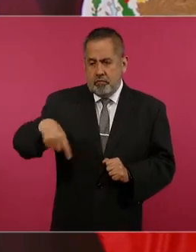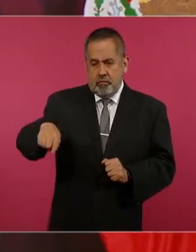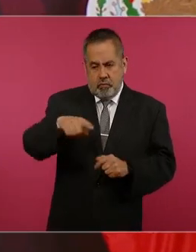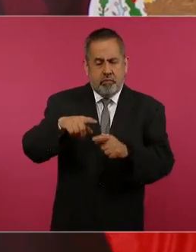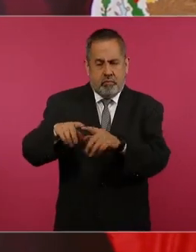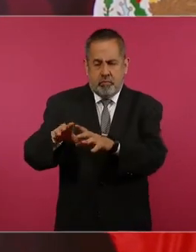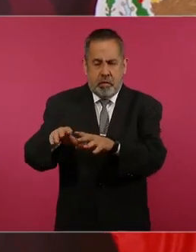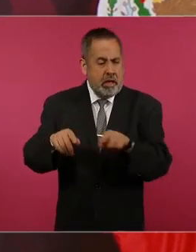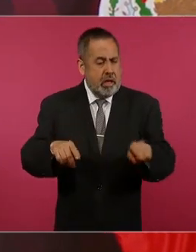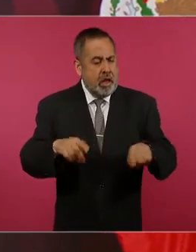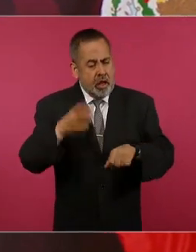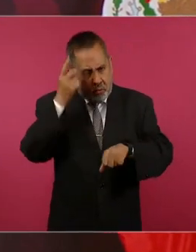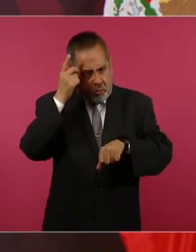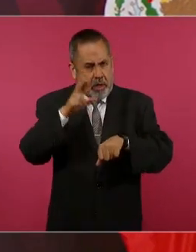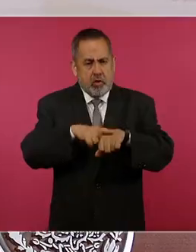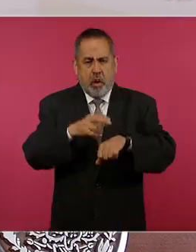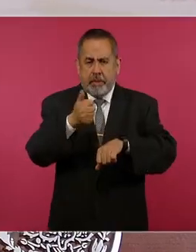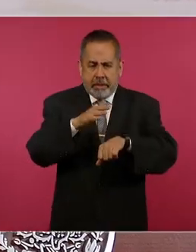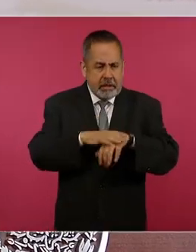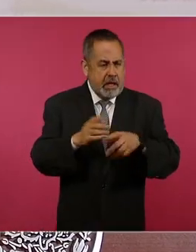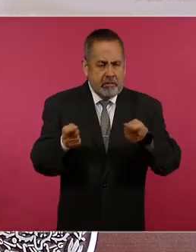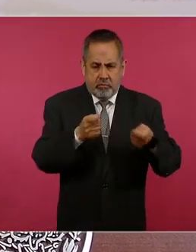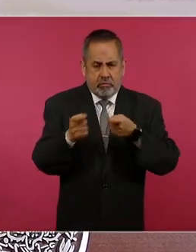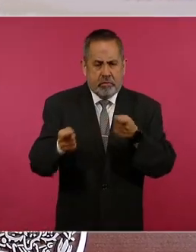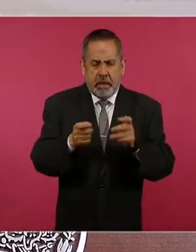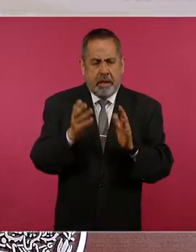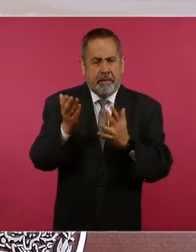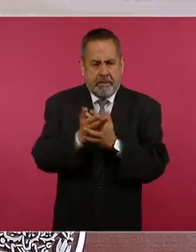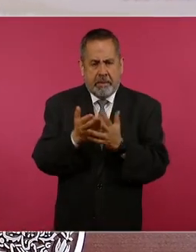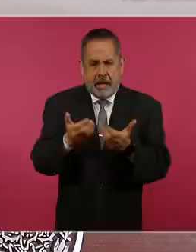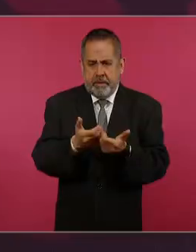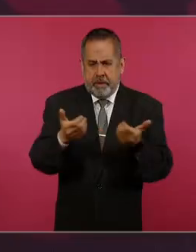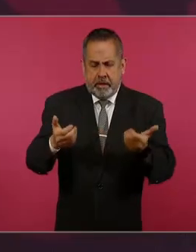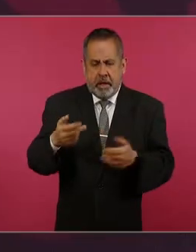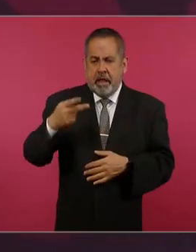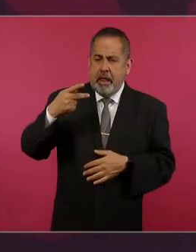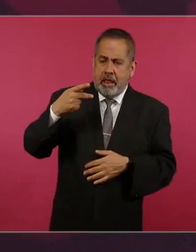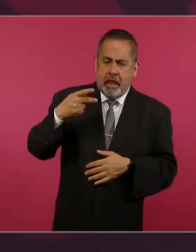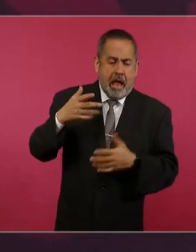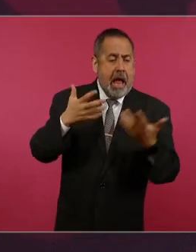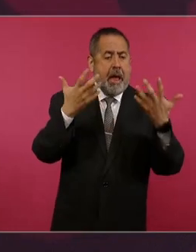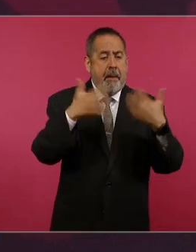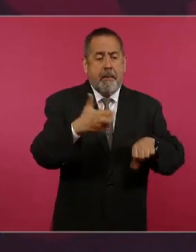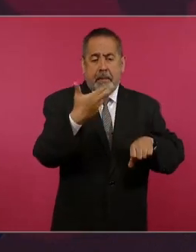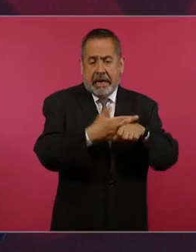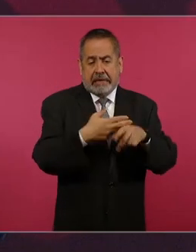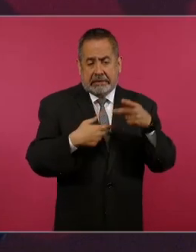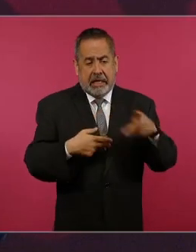el derecho de propiedad de una empresa